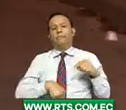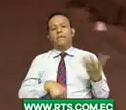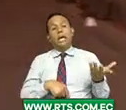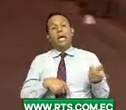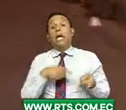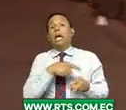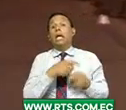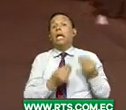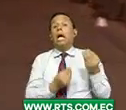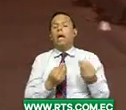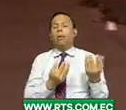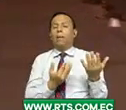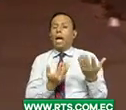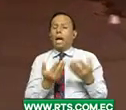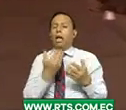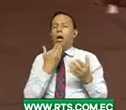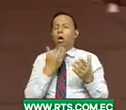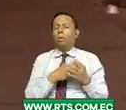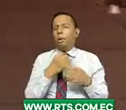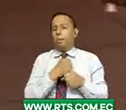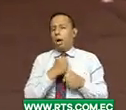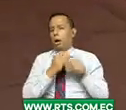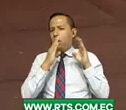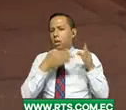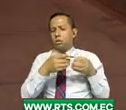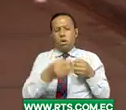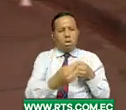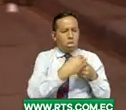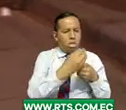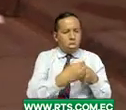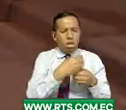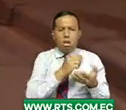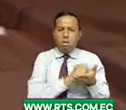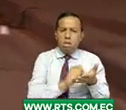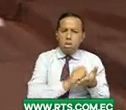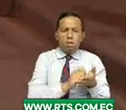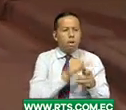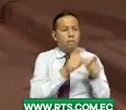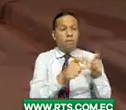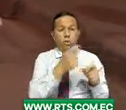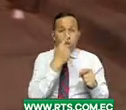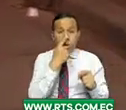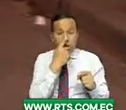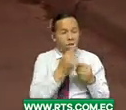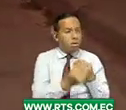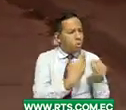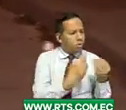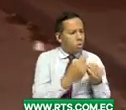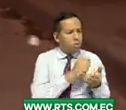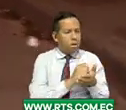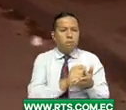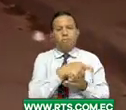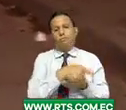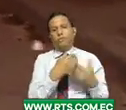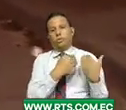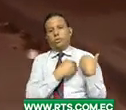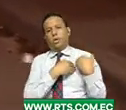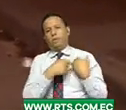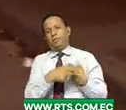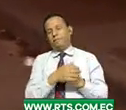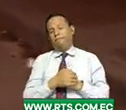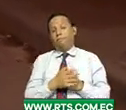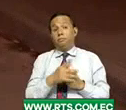recolectando algunos indicios y de pronto testimonios de la colectividad, aunque en muchas ocasiones ellos no quieren colaborar porque tienen